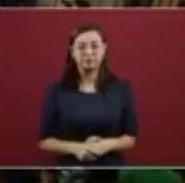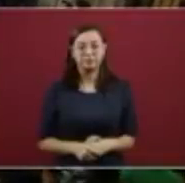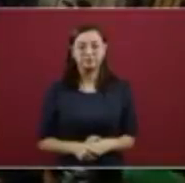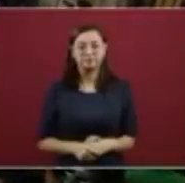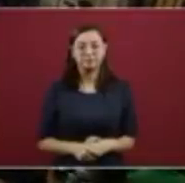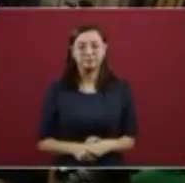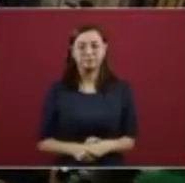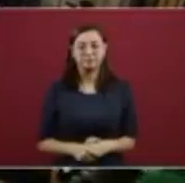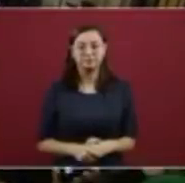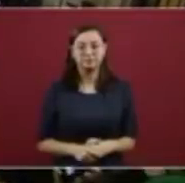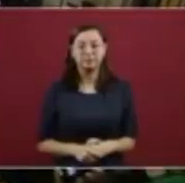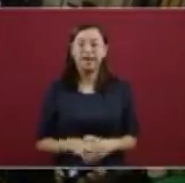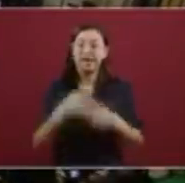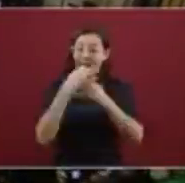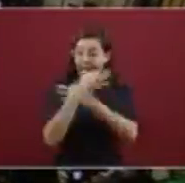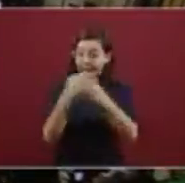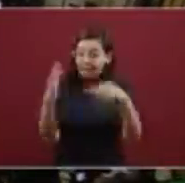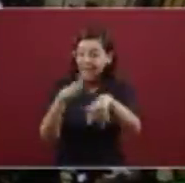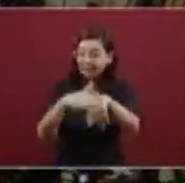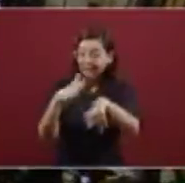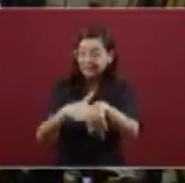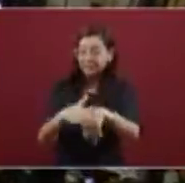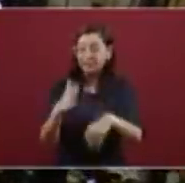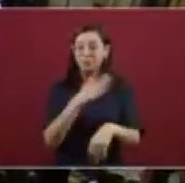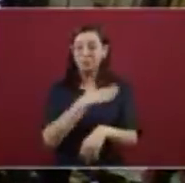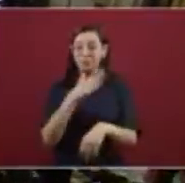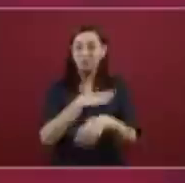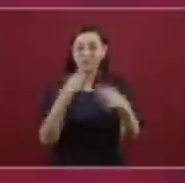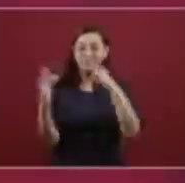doy una buena noticia.